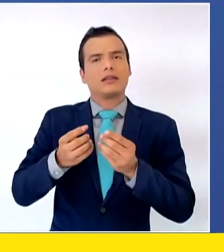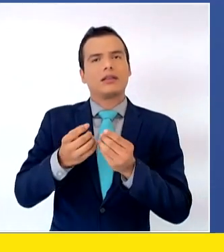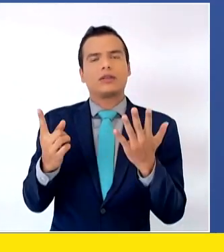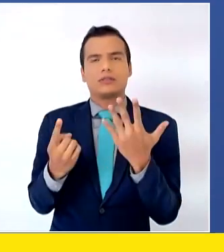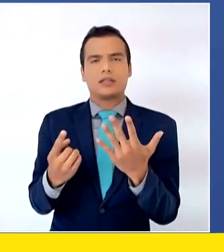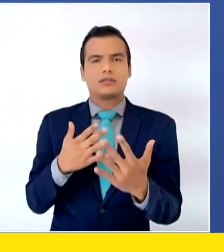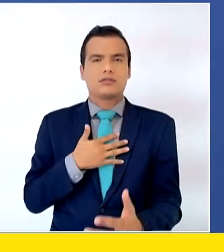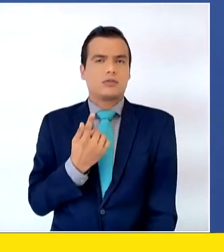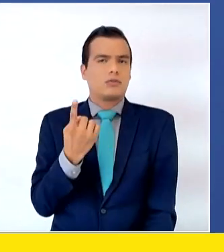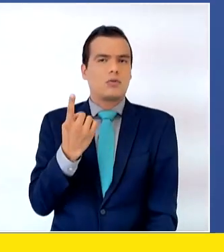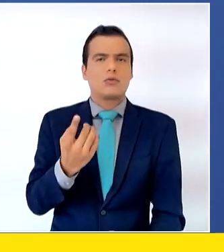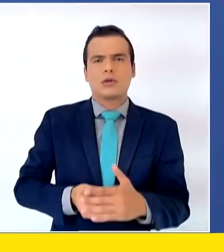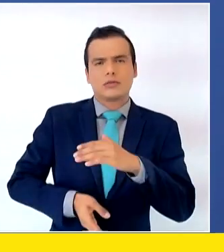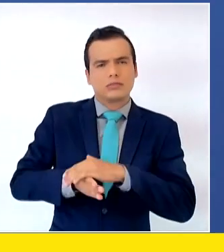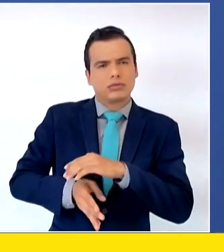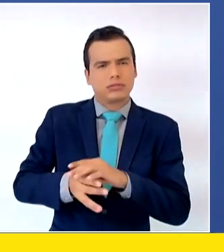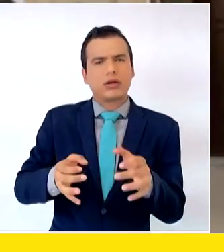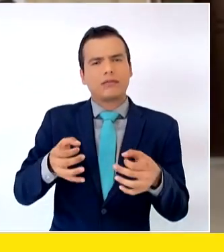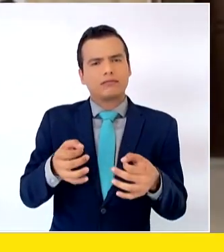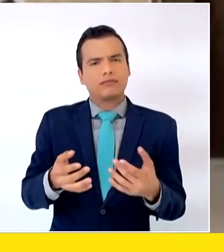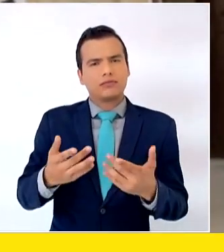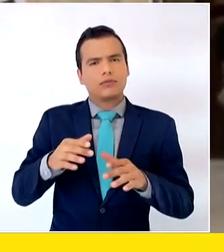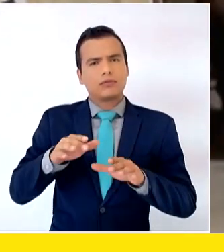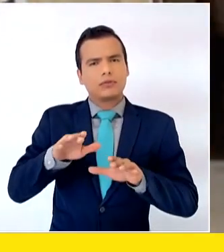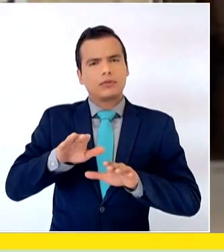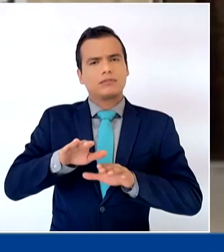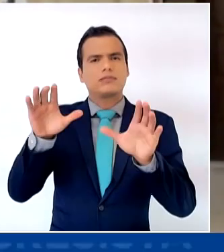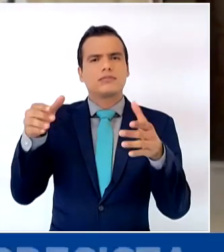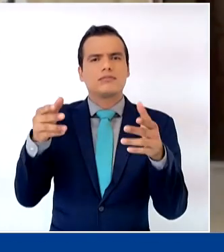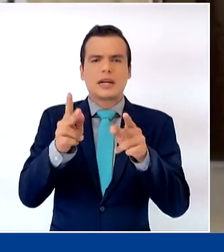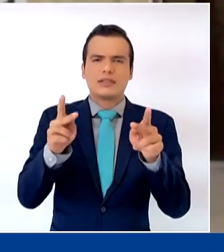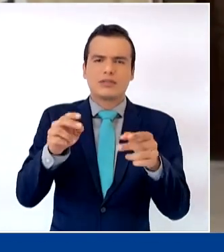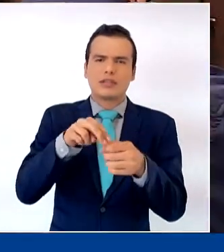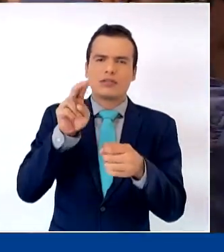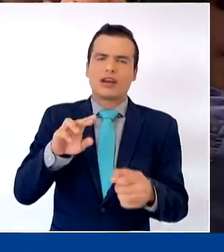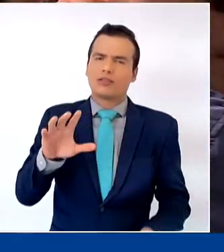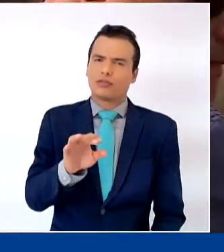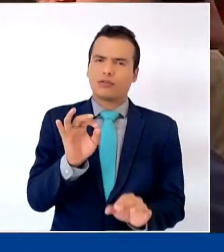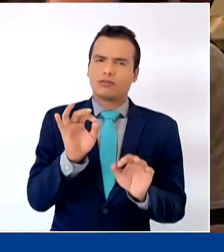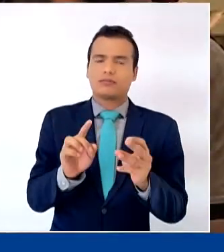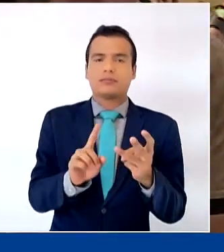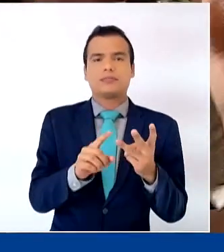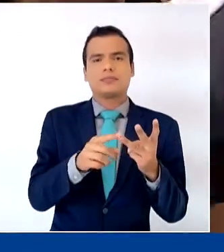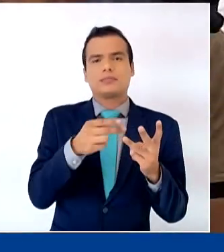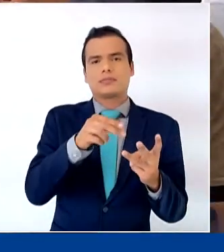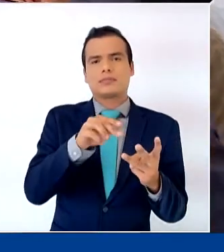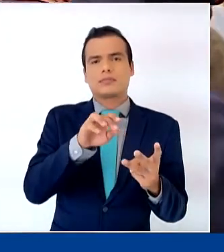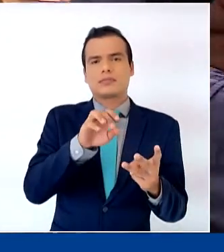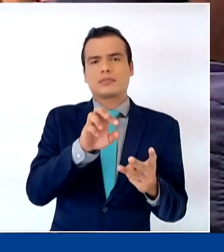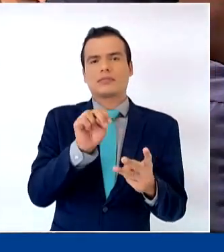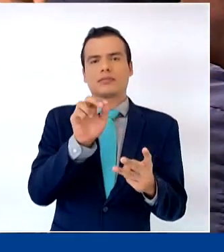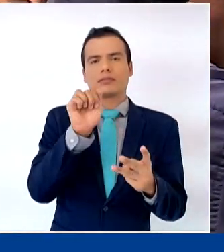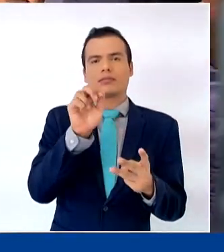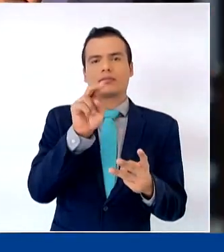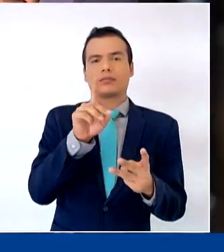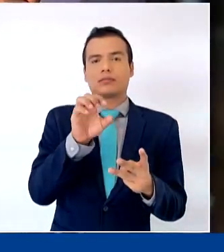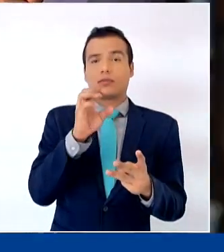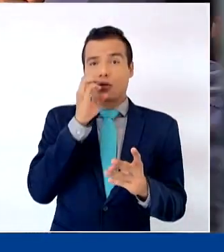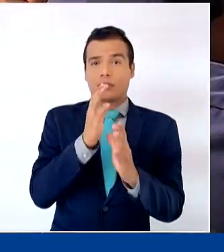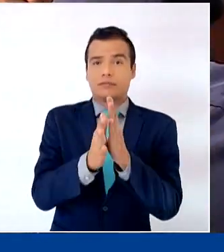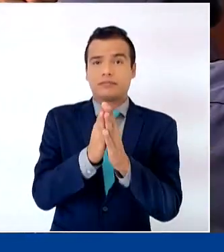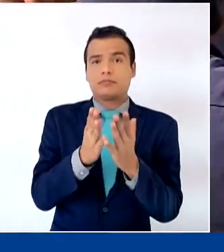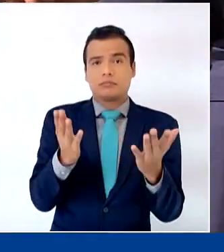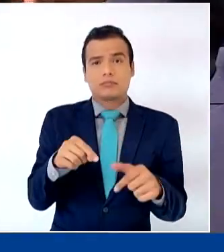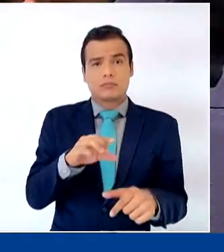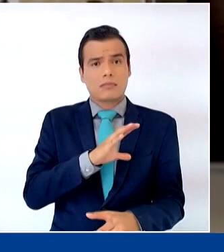continúo representando a la ciudadanía. El representante Hernando González aseguró que esto demuestra que en Cali sí se puede llegar unido a